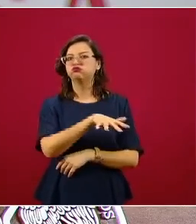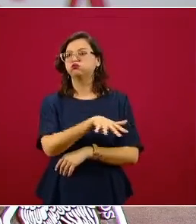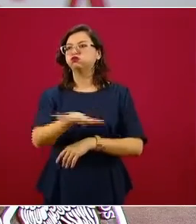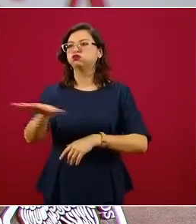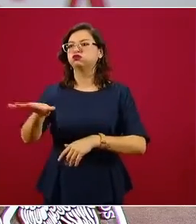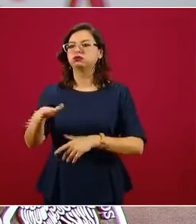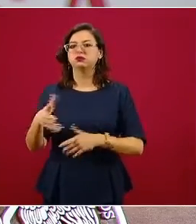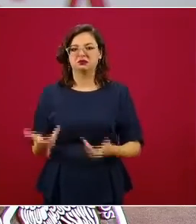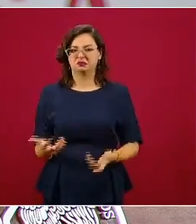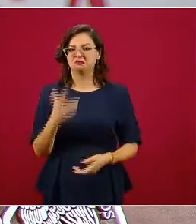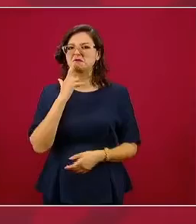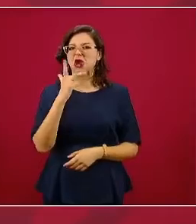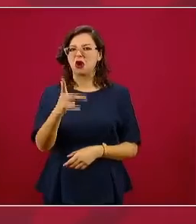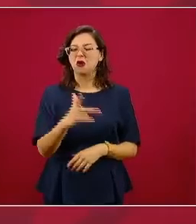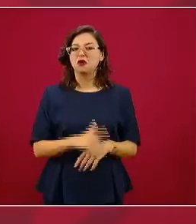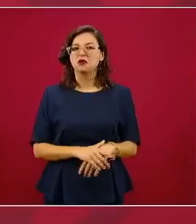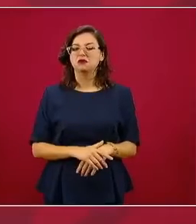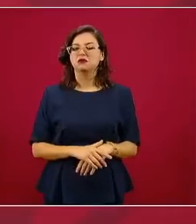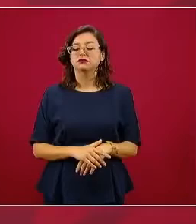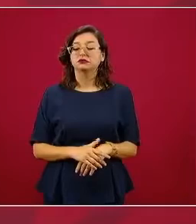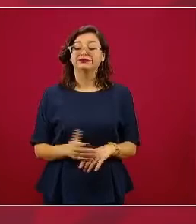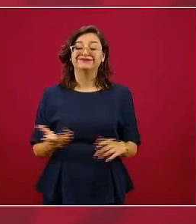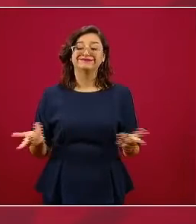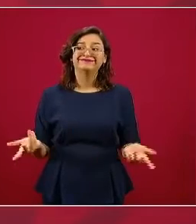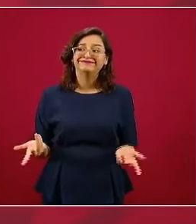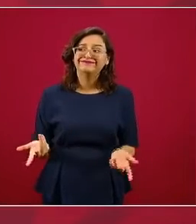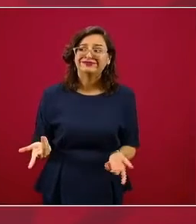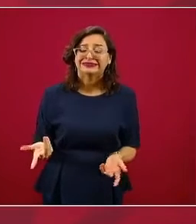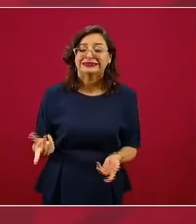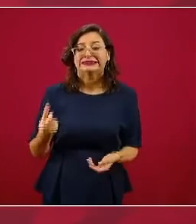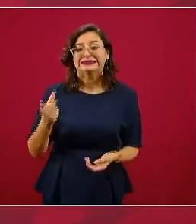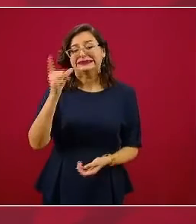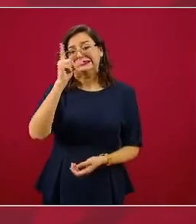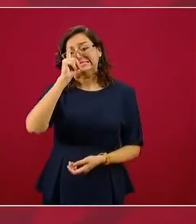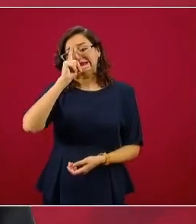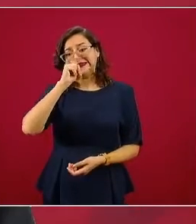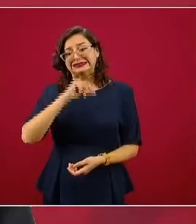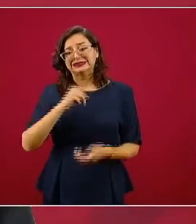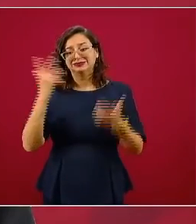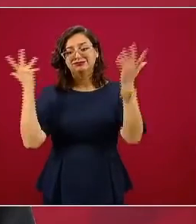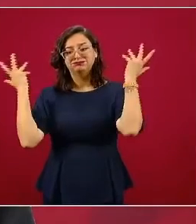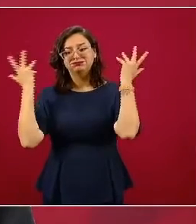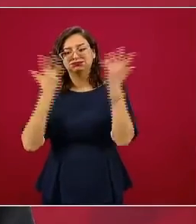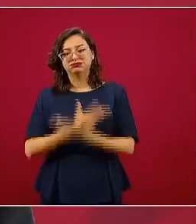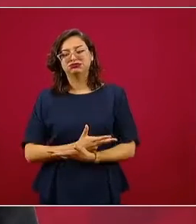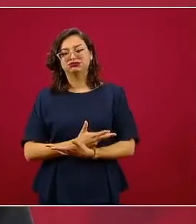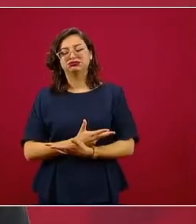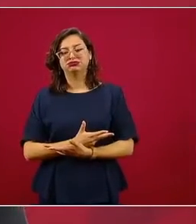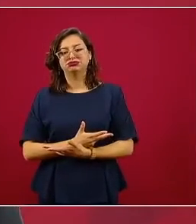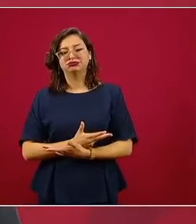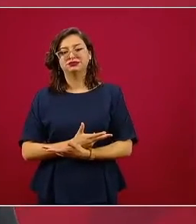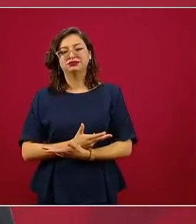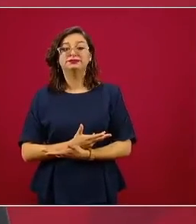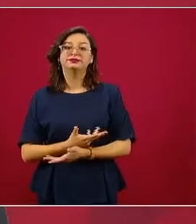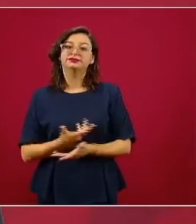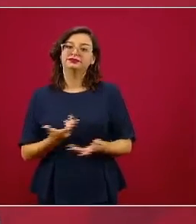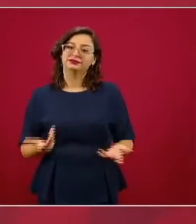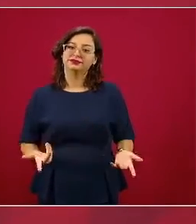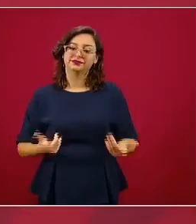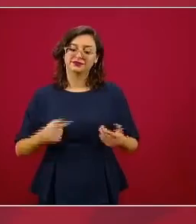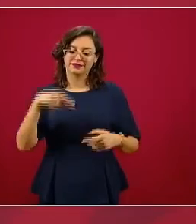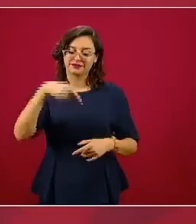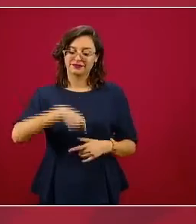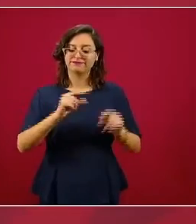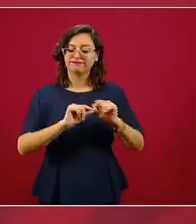No han resultado bien las cosas. Nosotros hemos podido